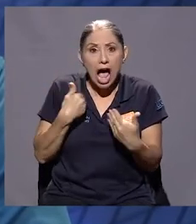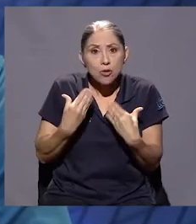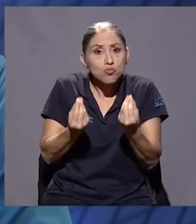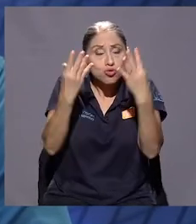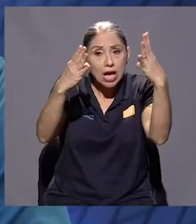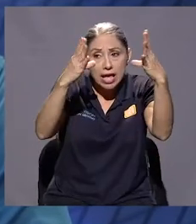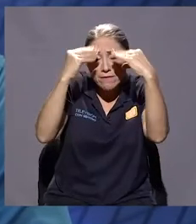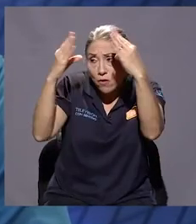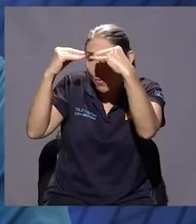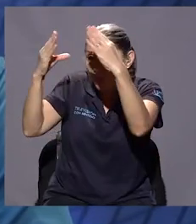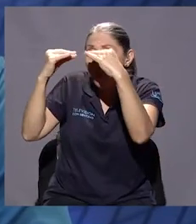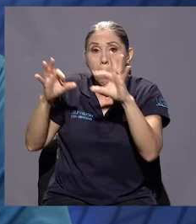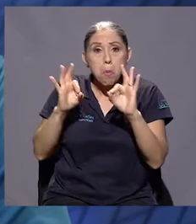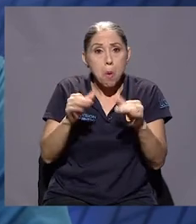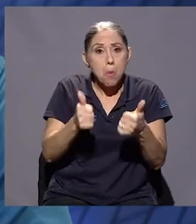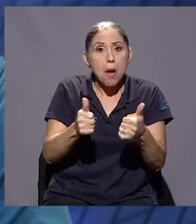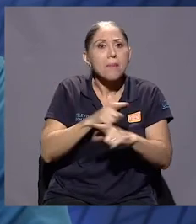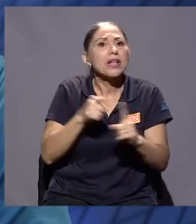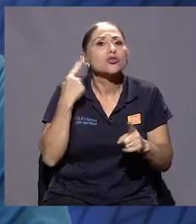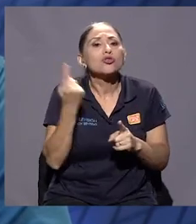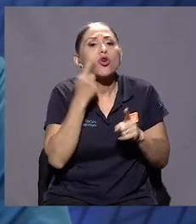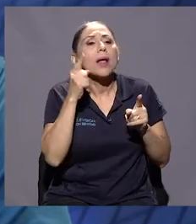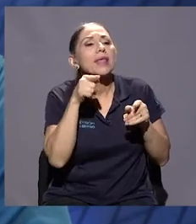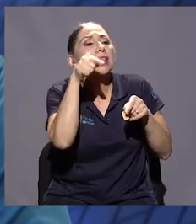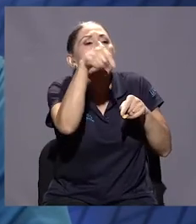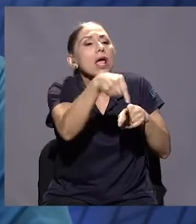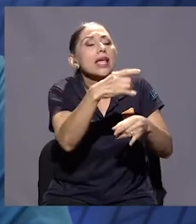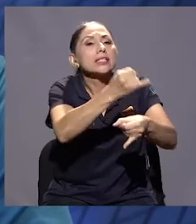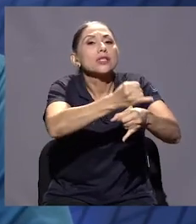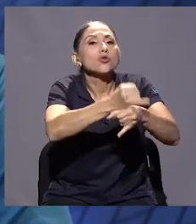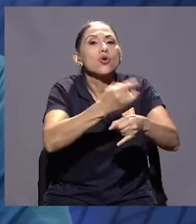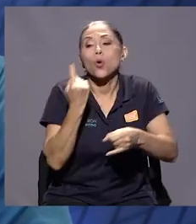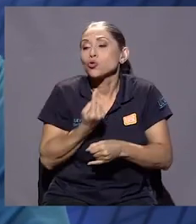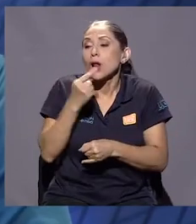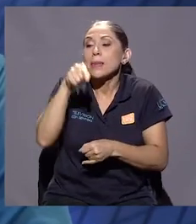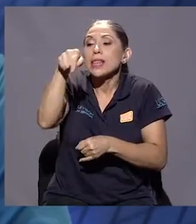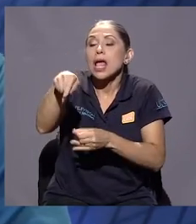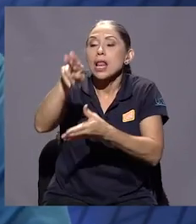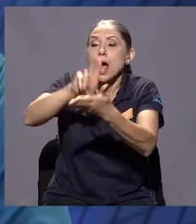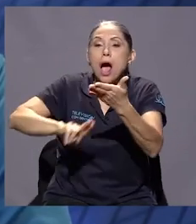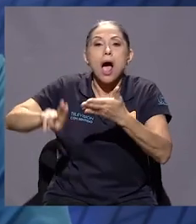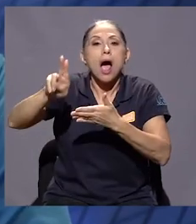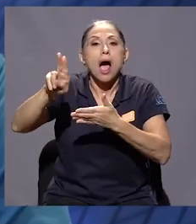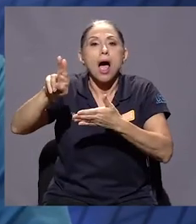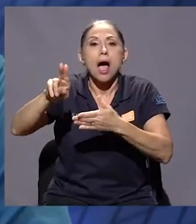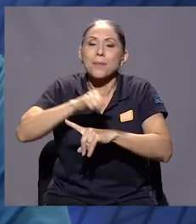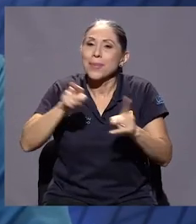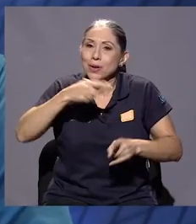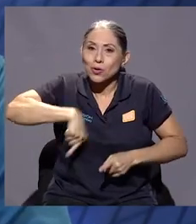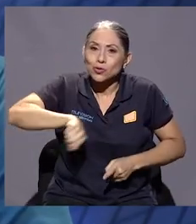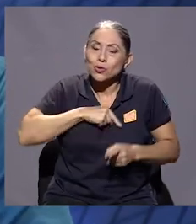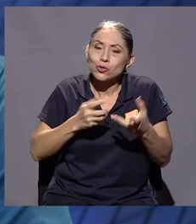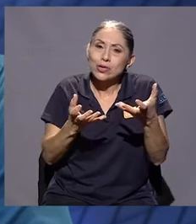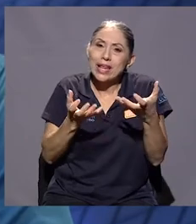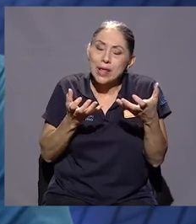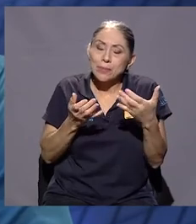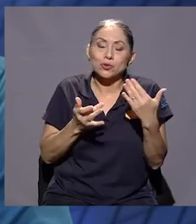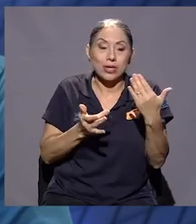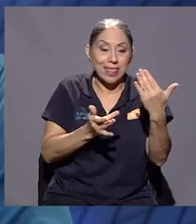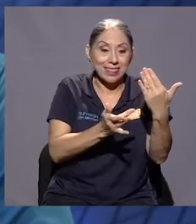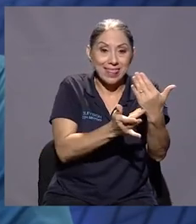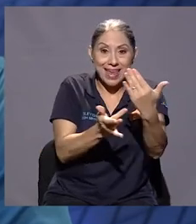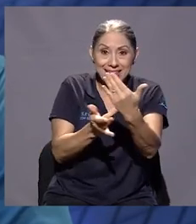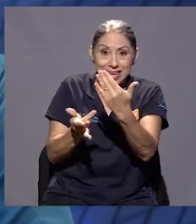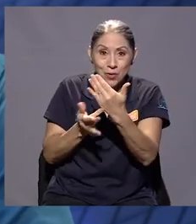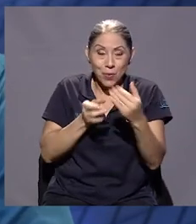en la academia y se quedan en sus círculos también nosotros lo que buscamos es ser ser ese puente entre lo técnico institucional con la